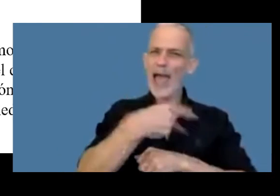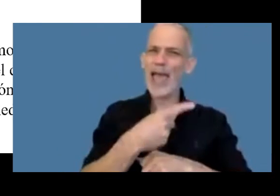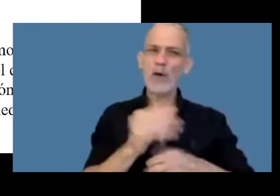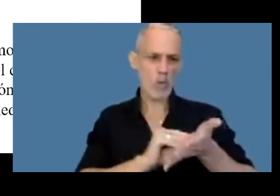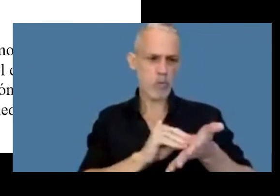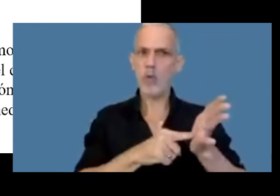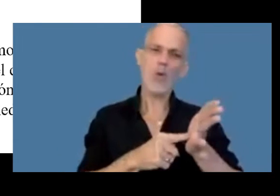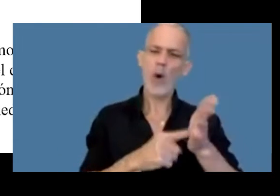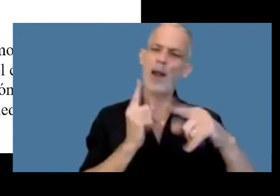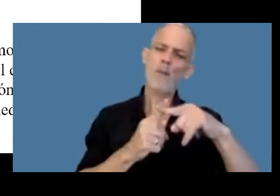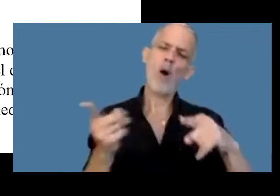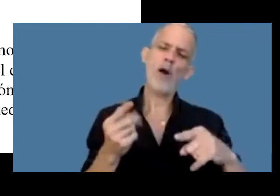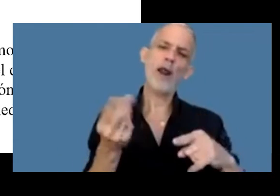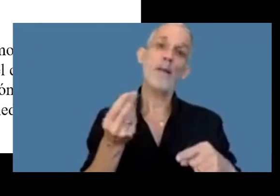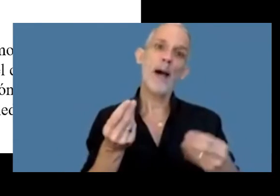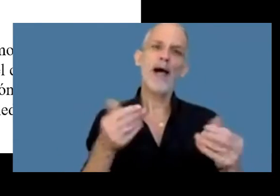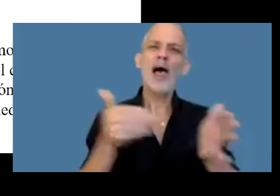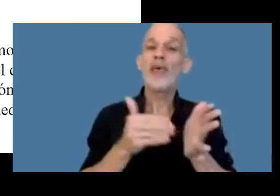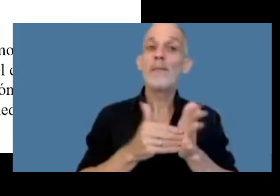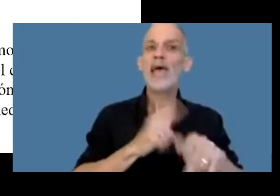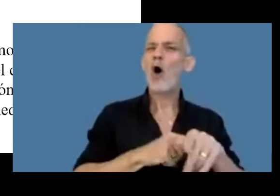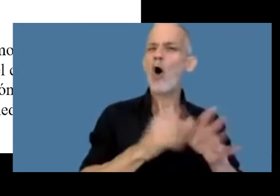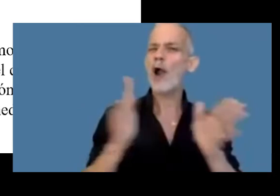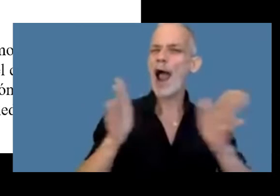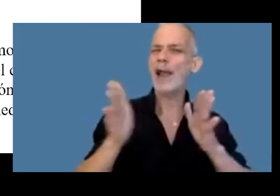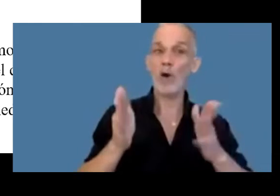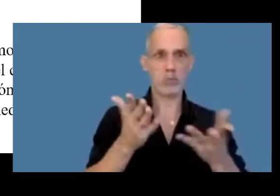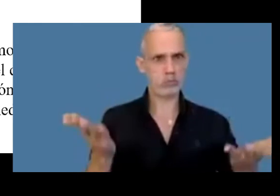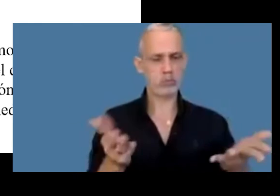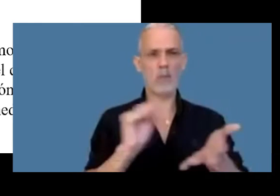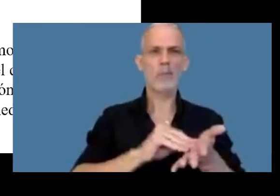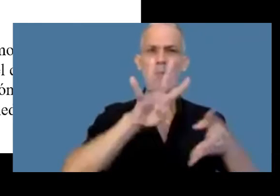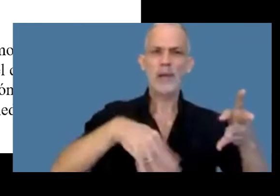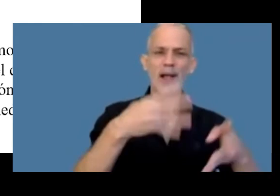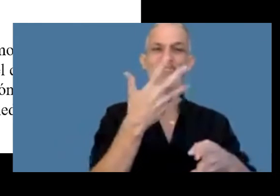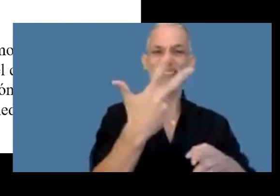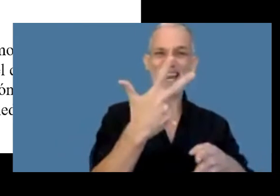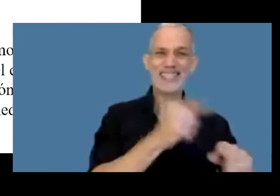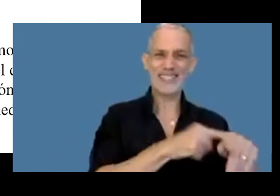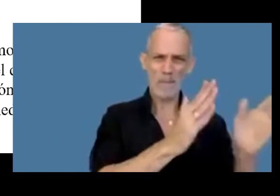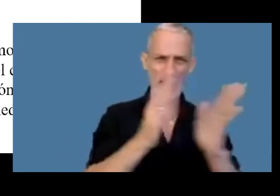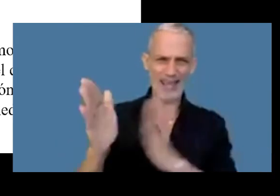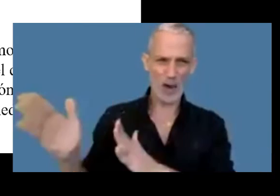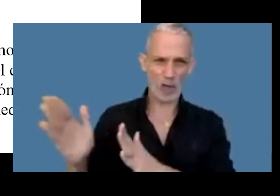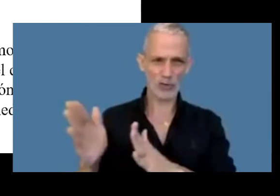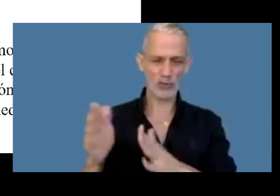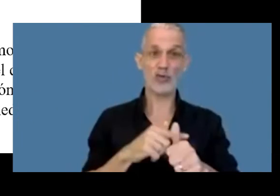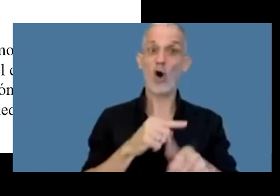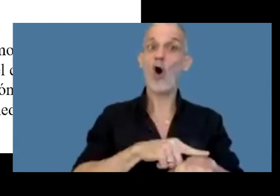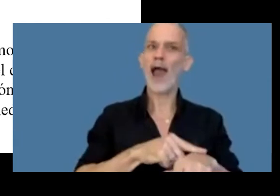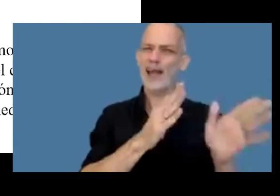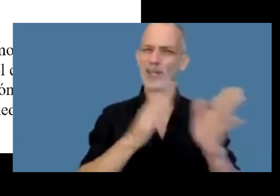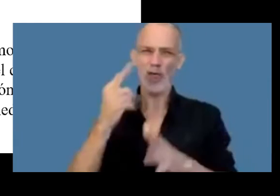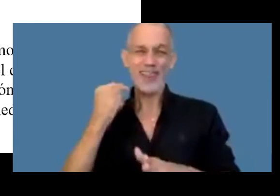Este importe dependía de la franja horaria, estableciéndose 3 periodos. Con lo cual,